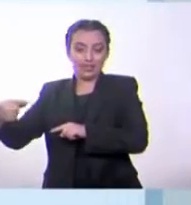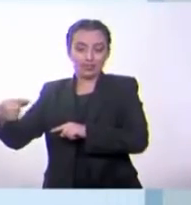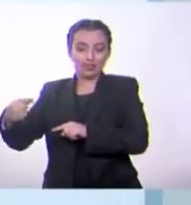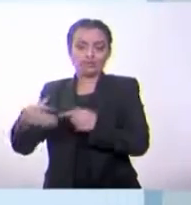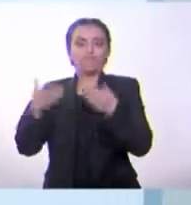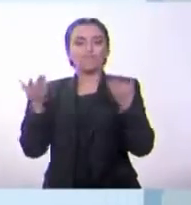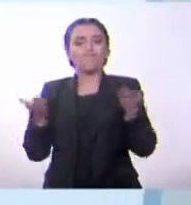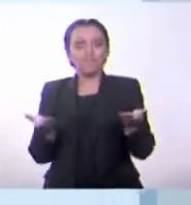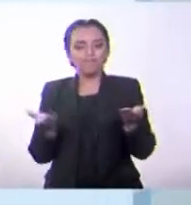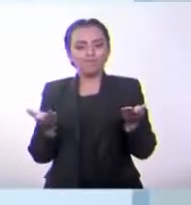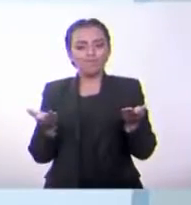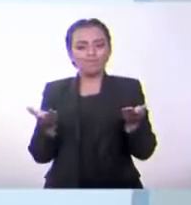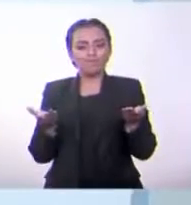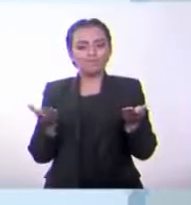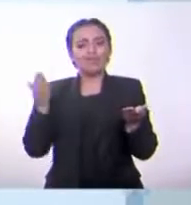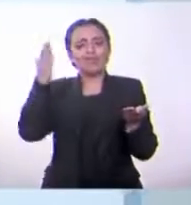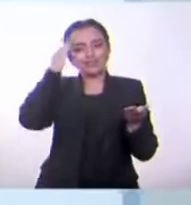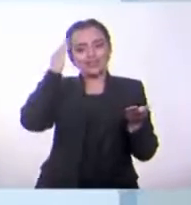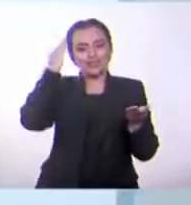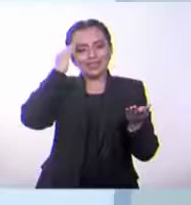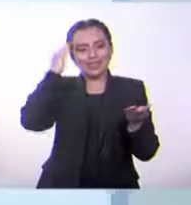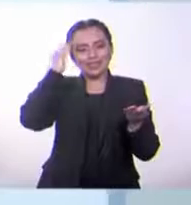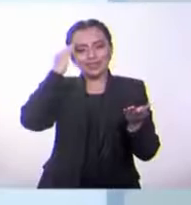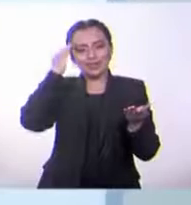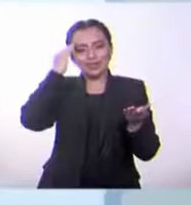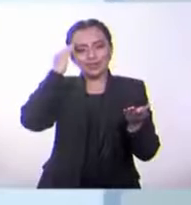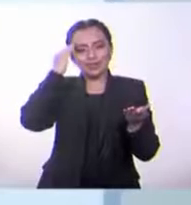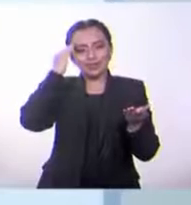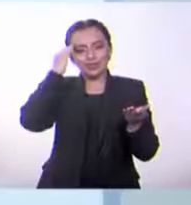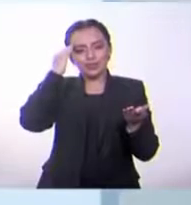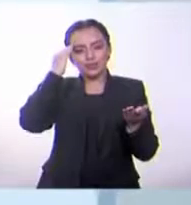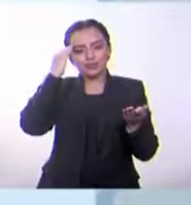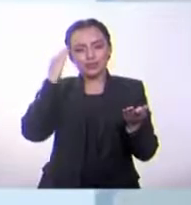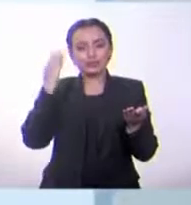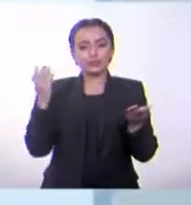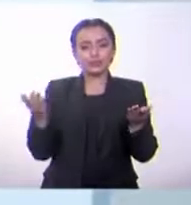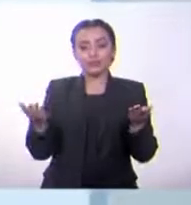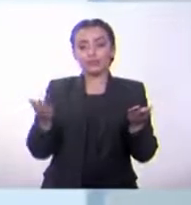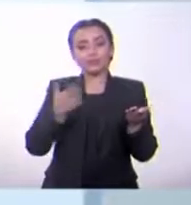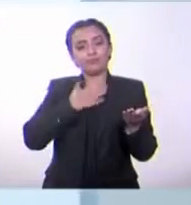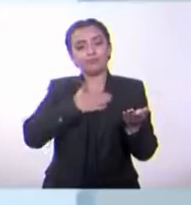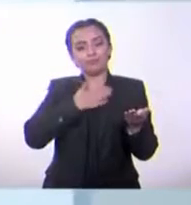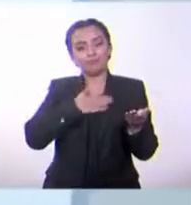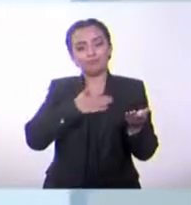Entonces, ahora sabemos que tenemos